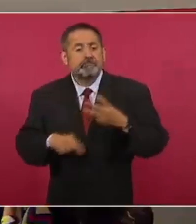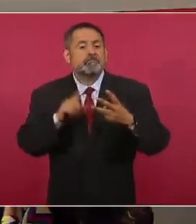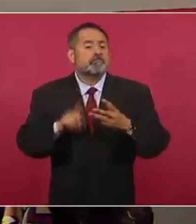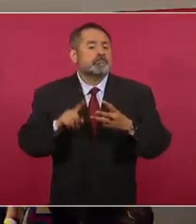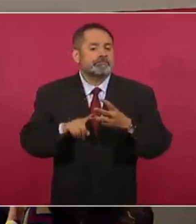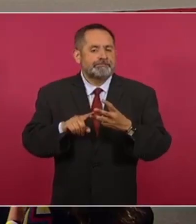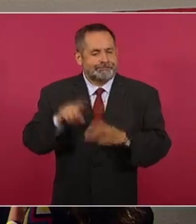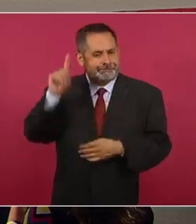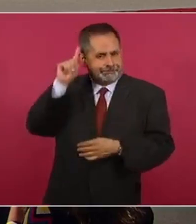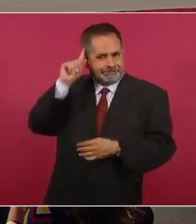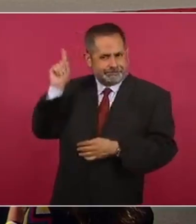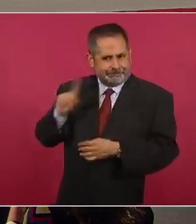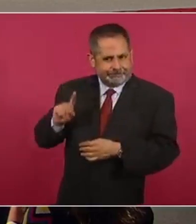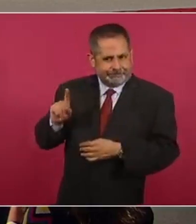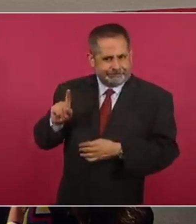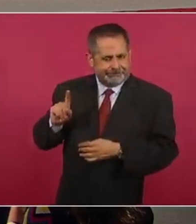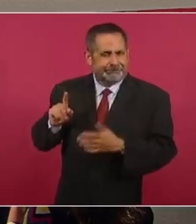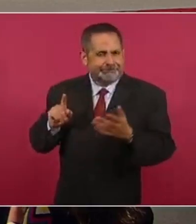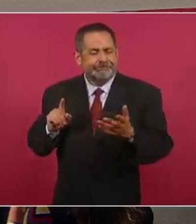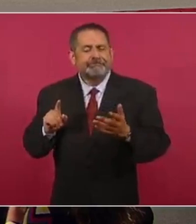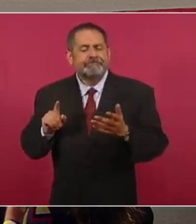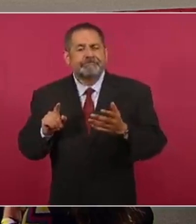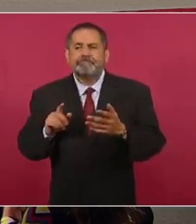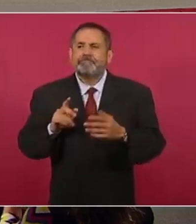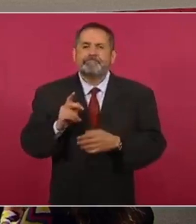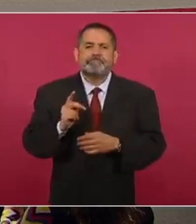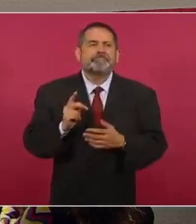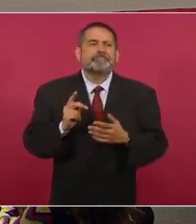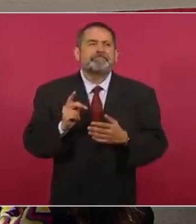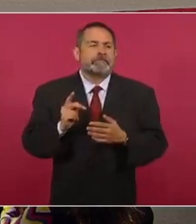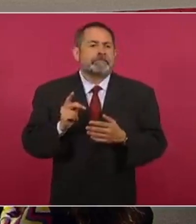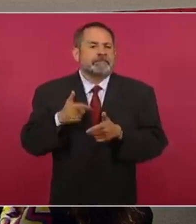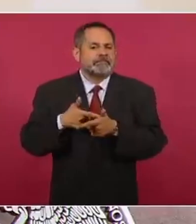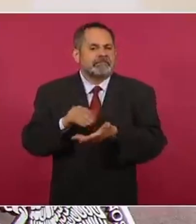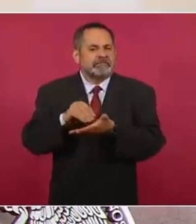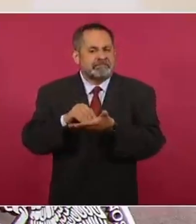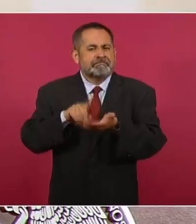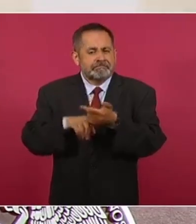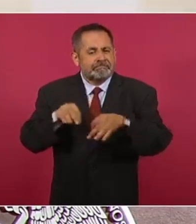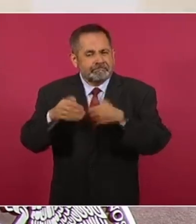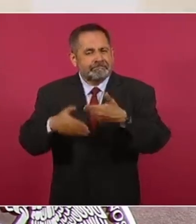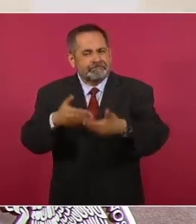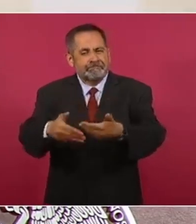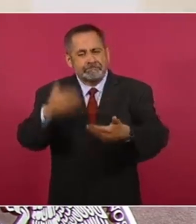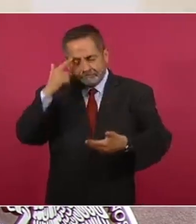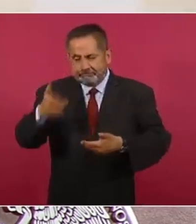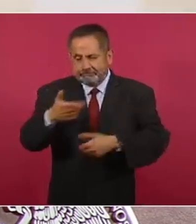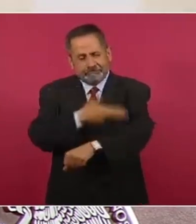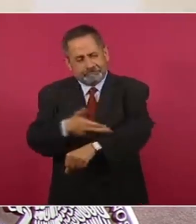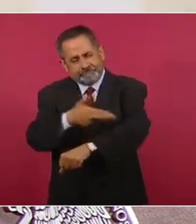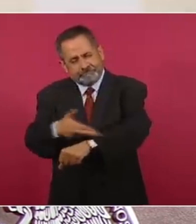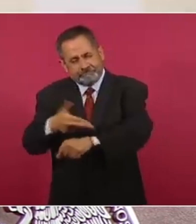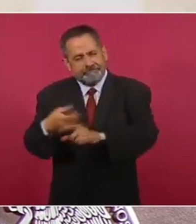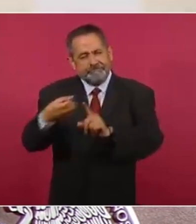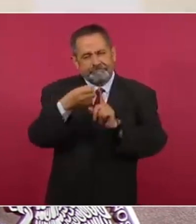ya hay equipos en este momento trabajando porque si bien zacatecas seguimos trabajando en él en el plan para para llegar a